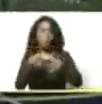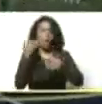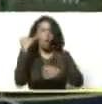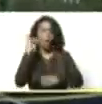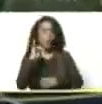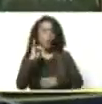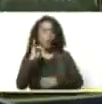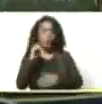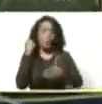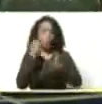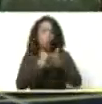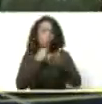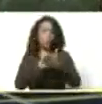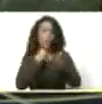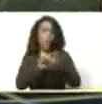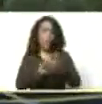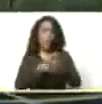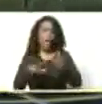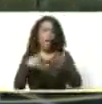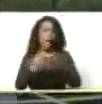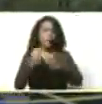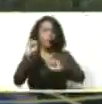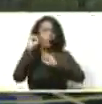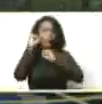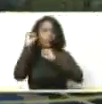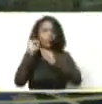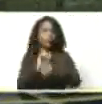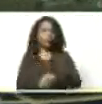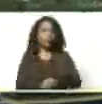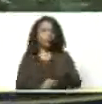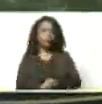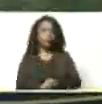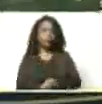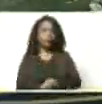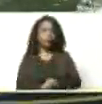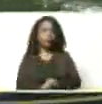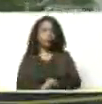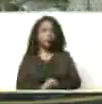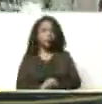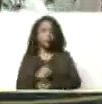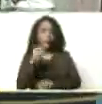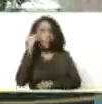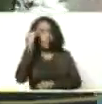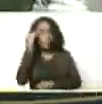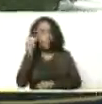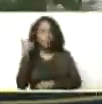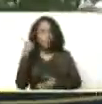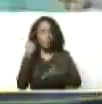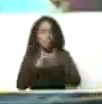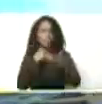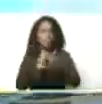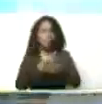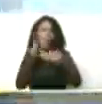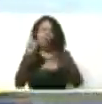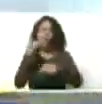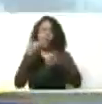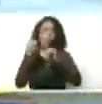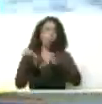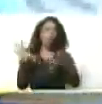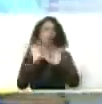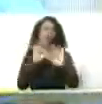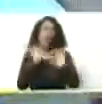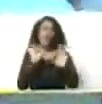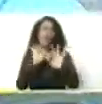luchar hasta vencer a perro de rupturas qué dices tú roverssi type existir y nunca desistir movimos